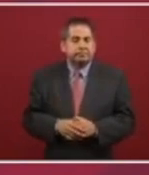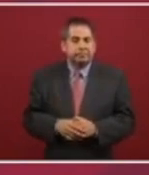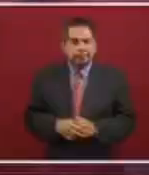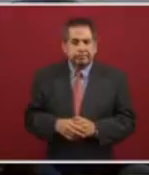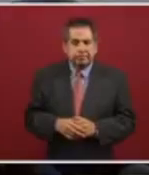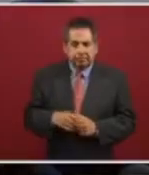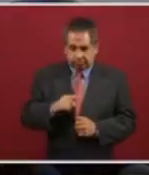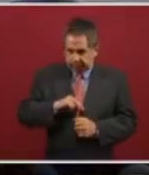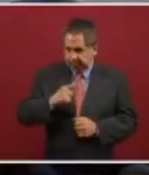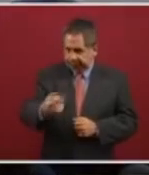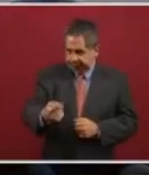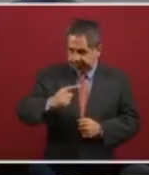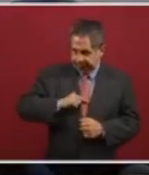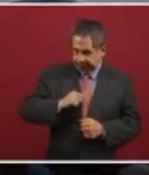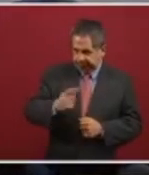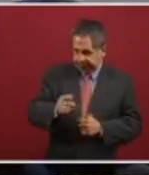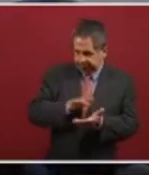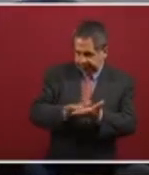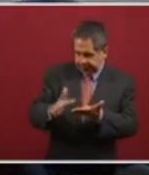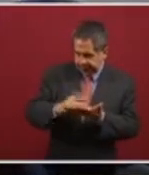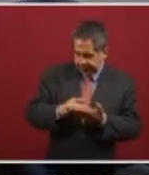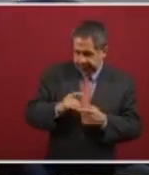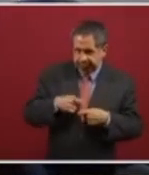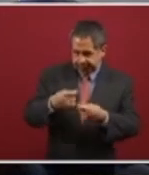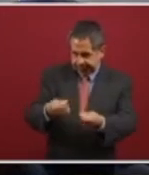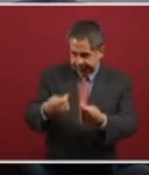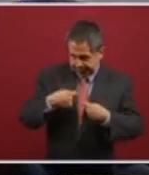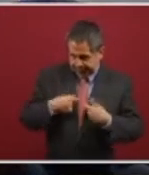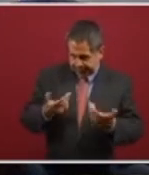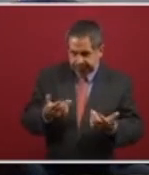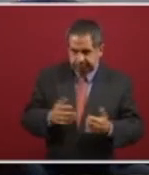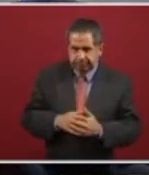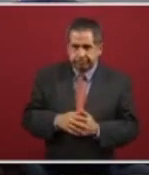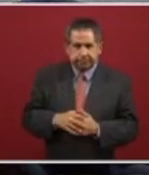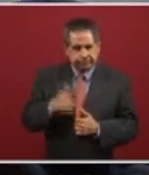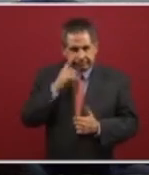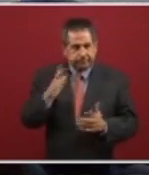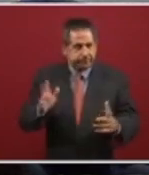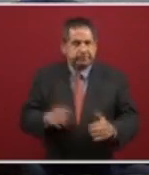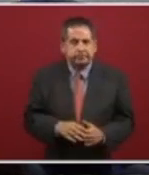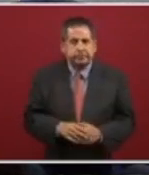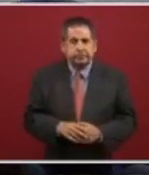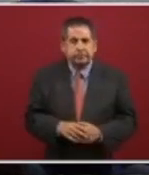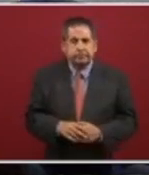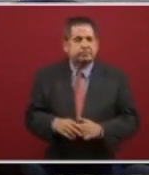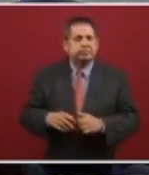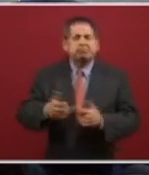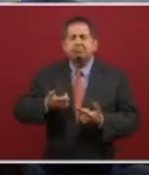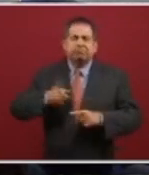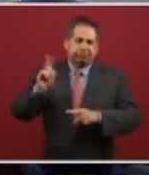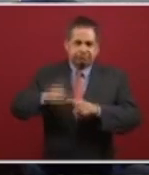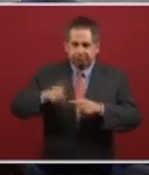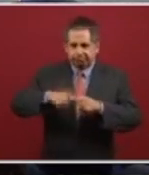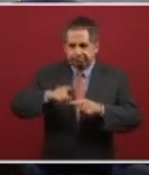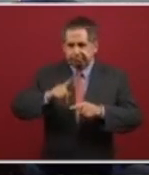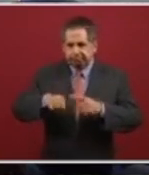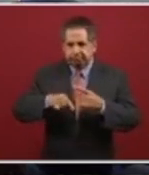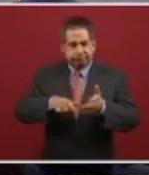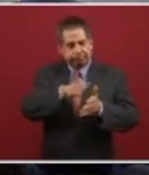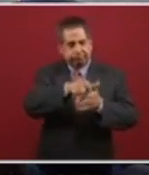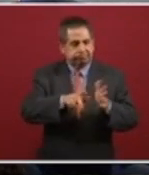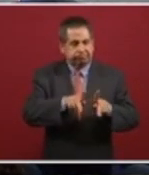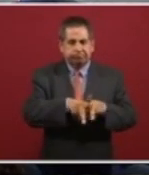es de aquí para allá y de allá para acá. O sea, a ver, ¿quién es quién? En las